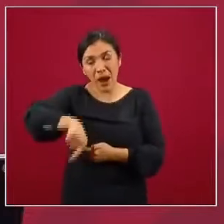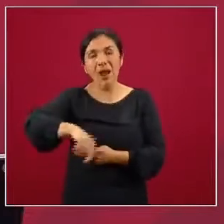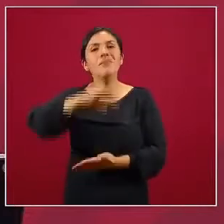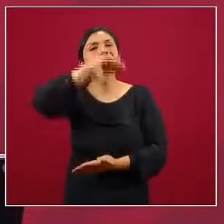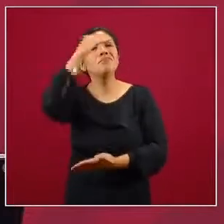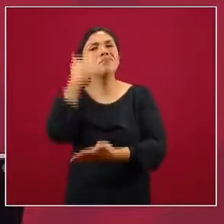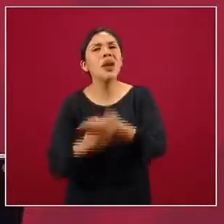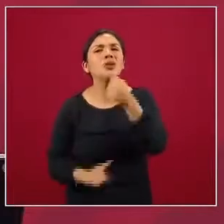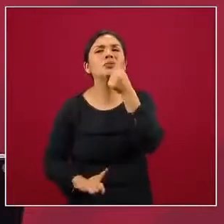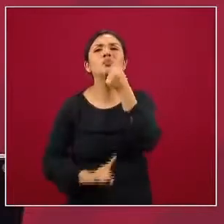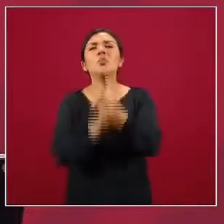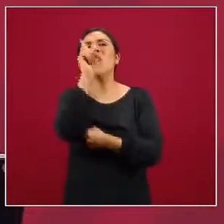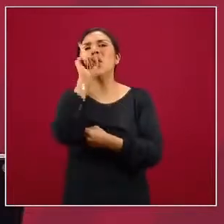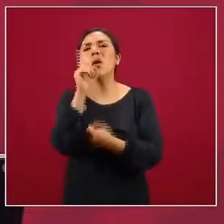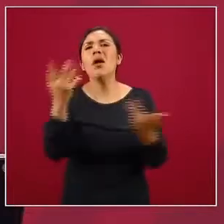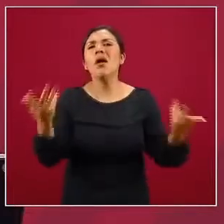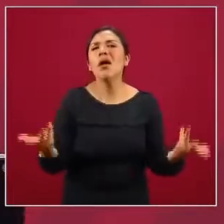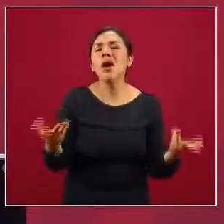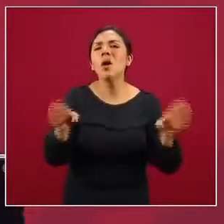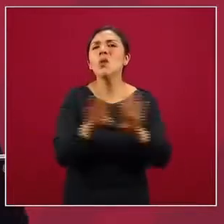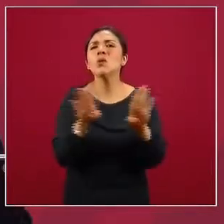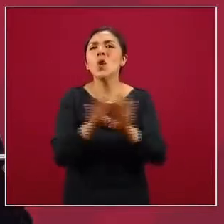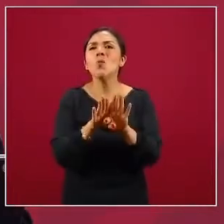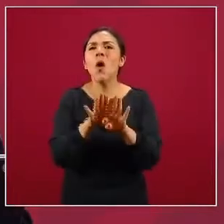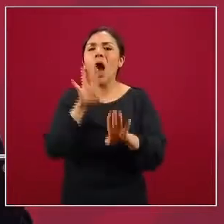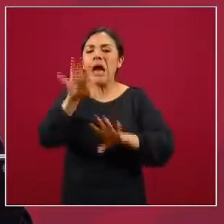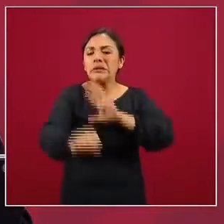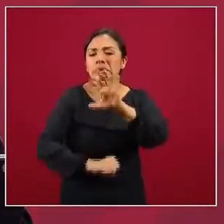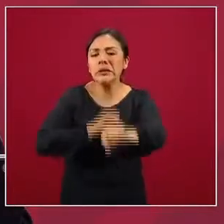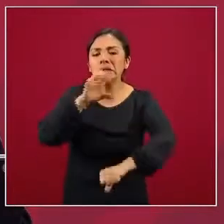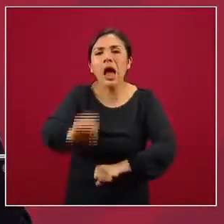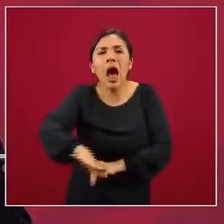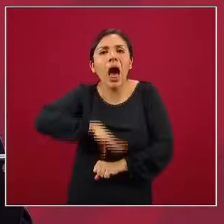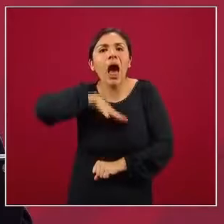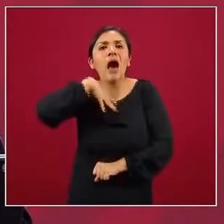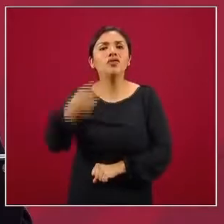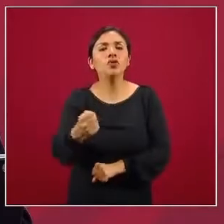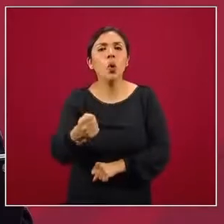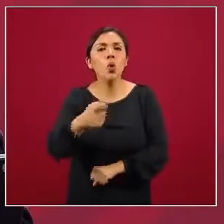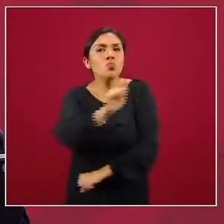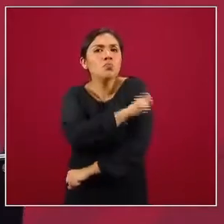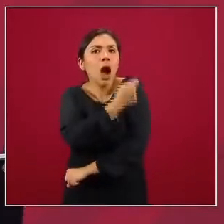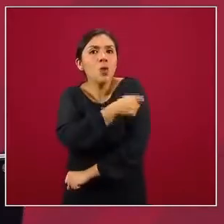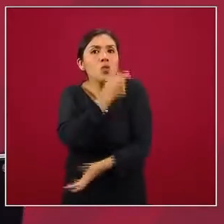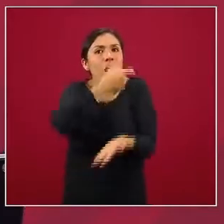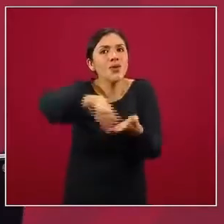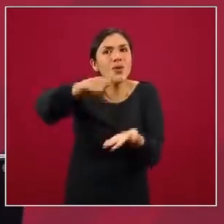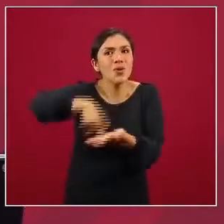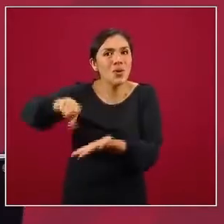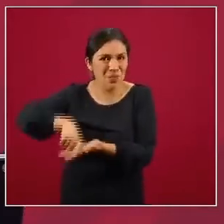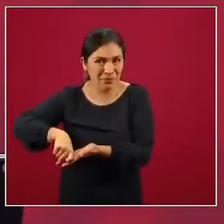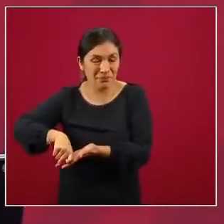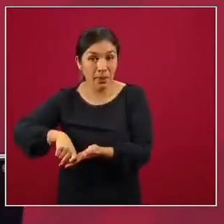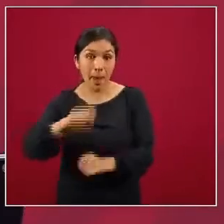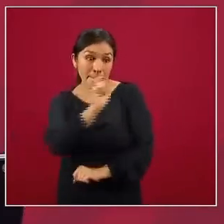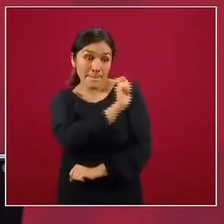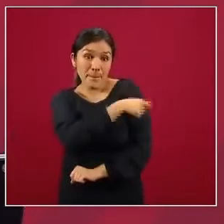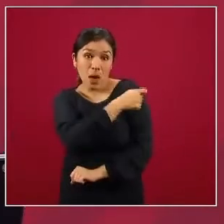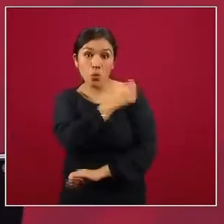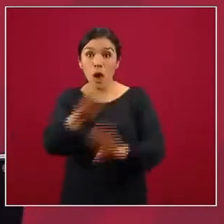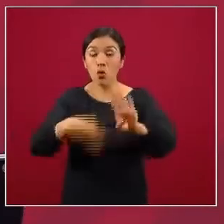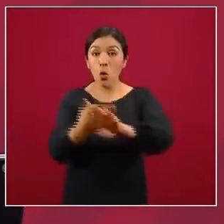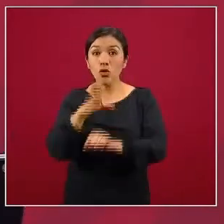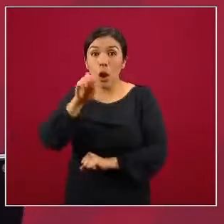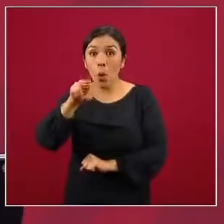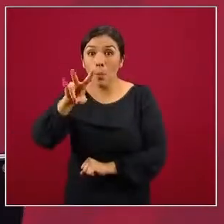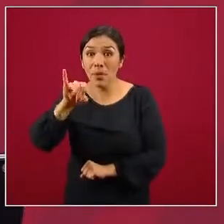impacto de las dinámicas de acaparamiento del mercado. La vacuna contra COVID va a ser